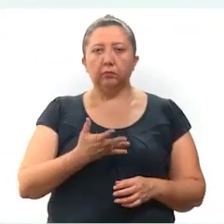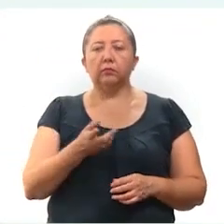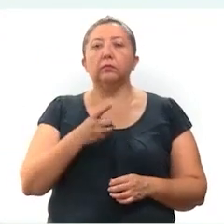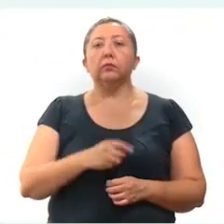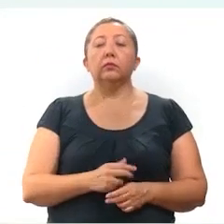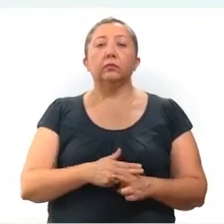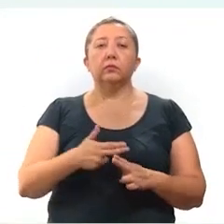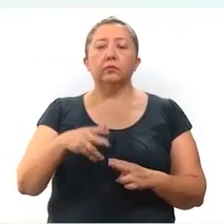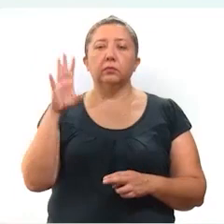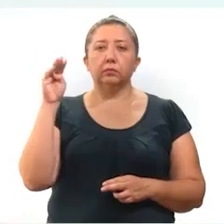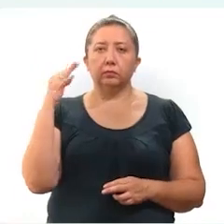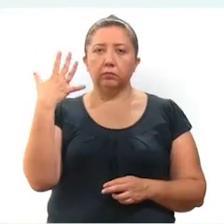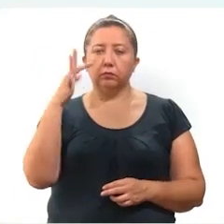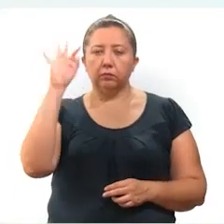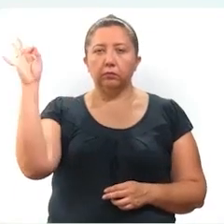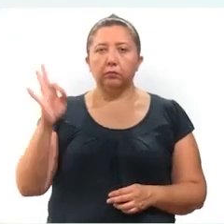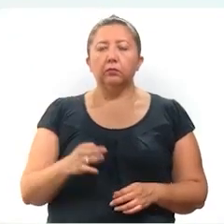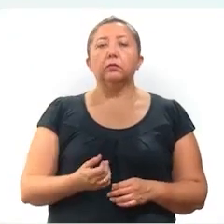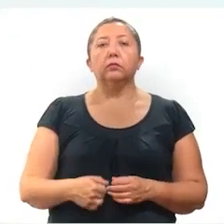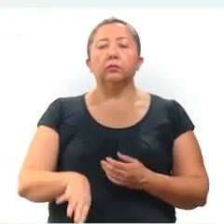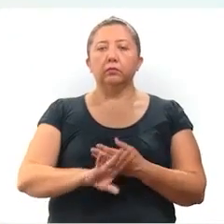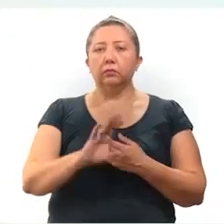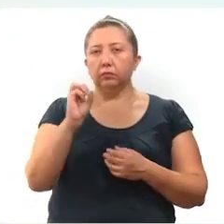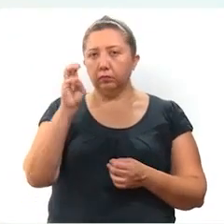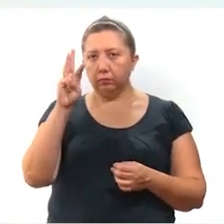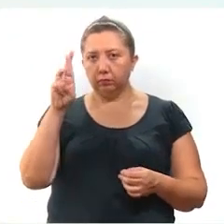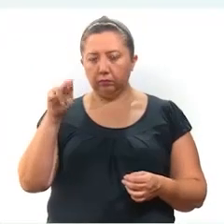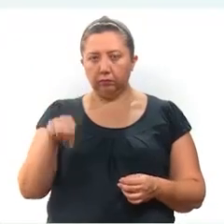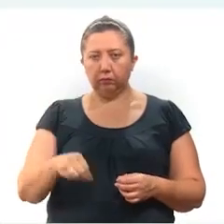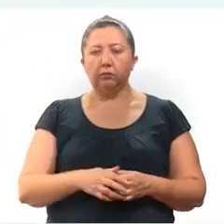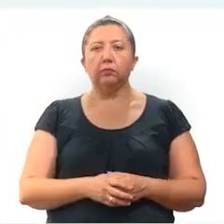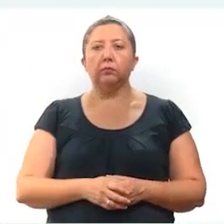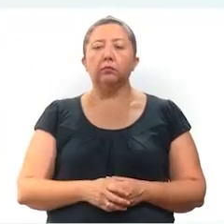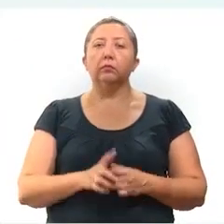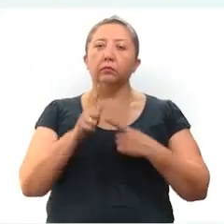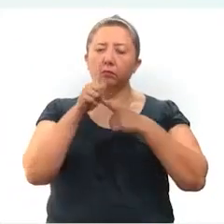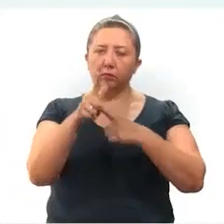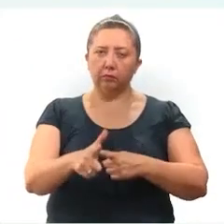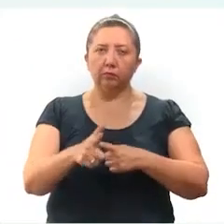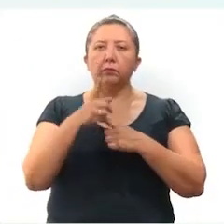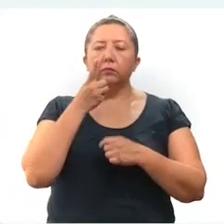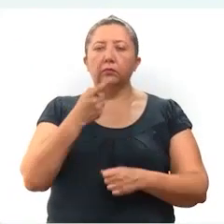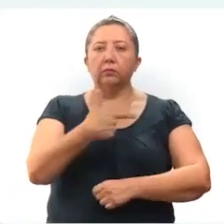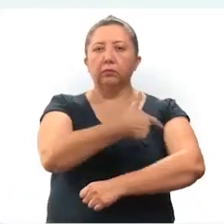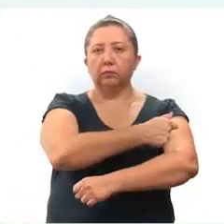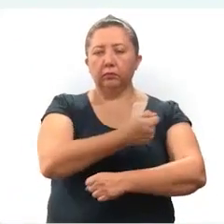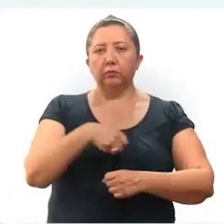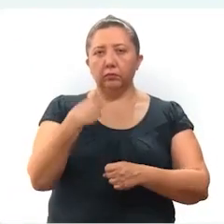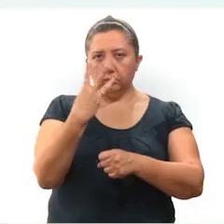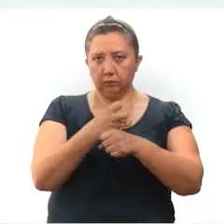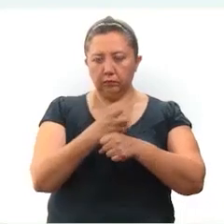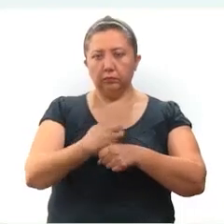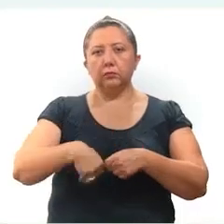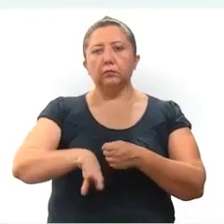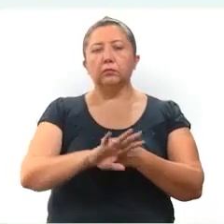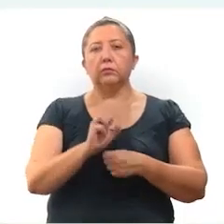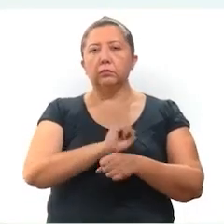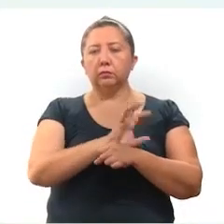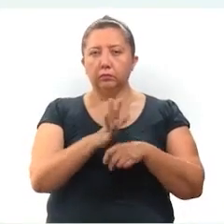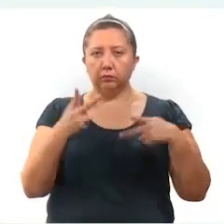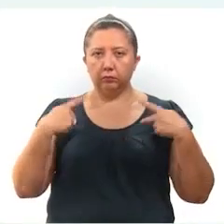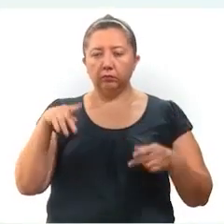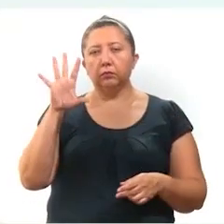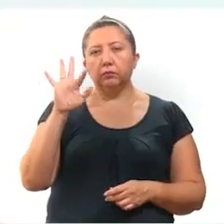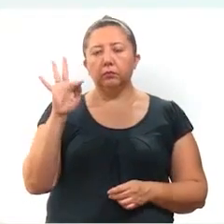una cobertura hasta del 95% contra Omicron. Continúa la aplicación de dosis de refuerzo contra el coronavirus a